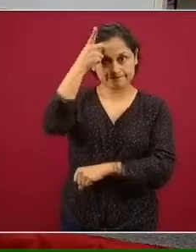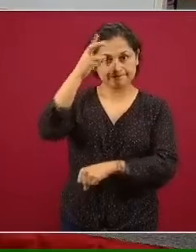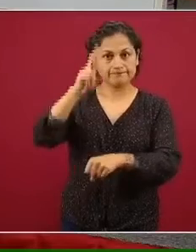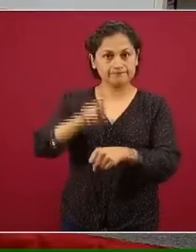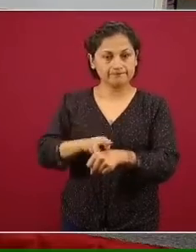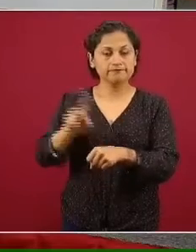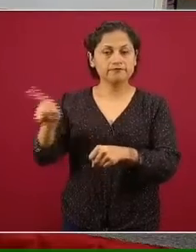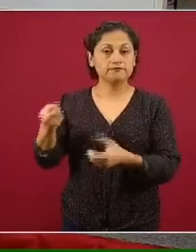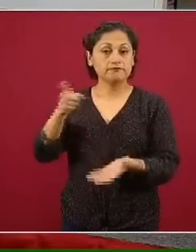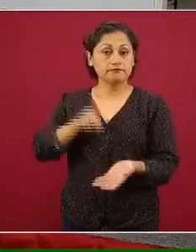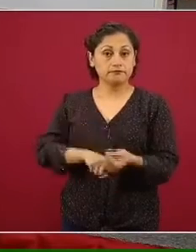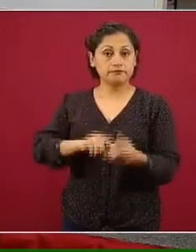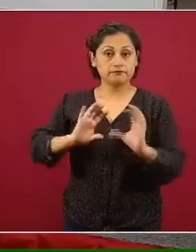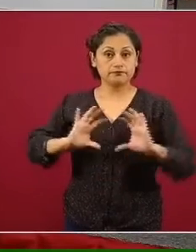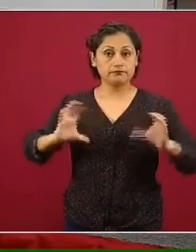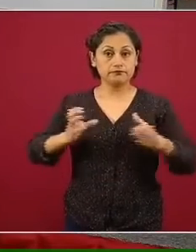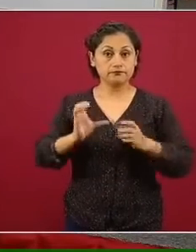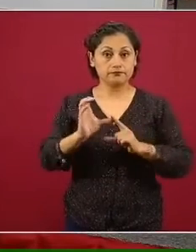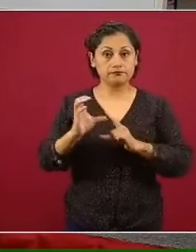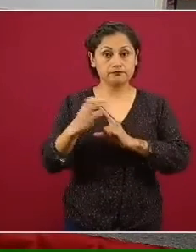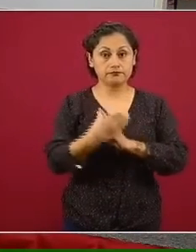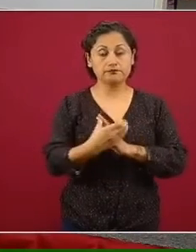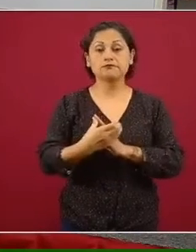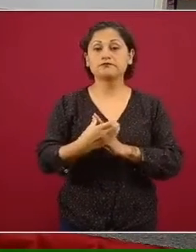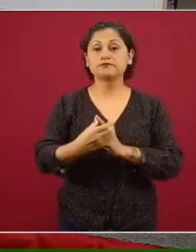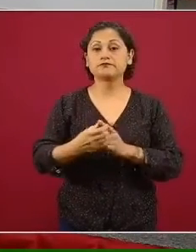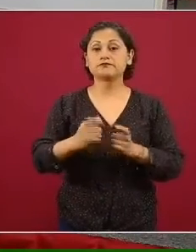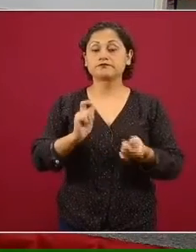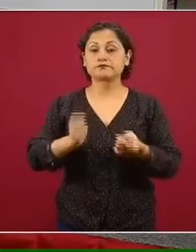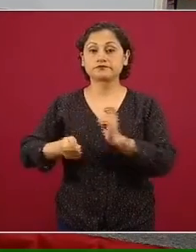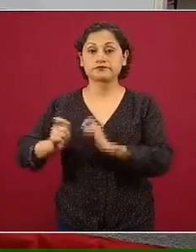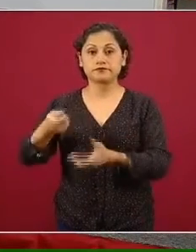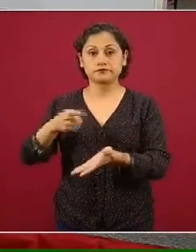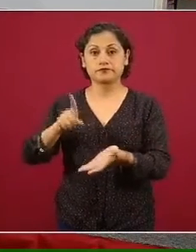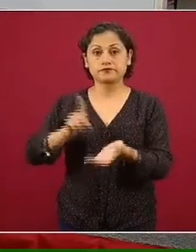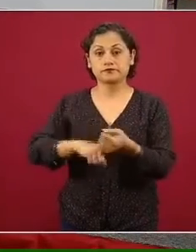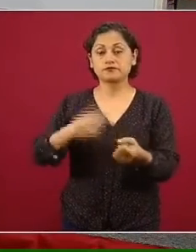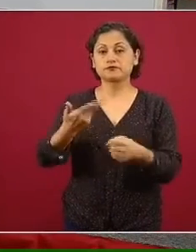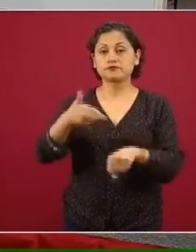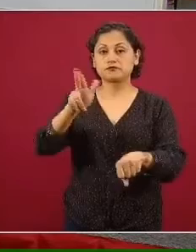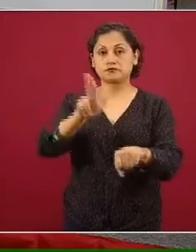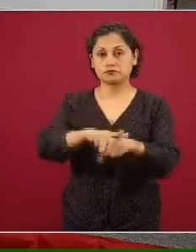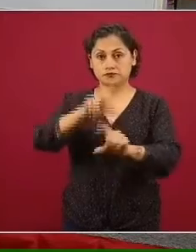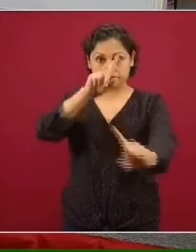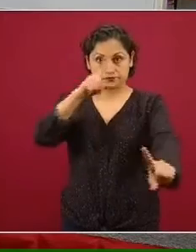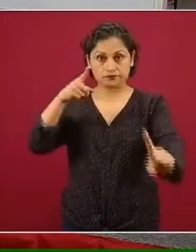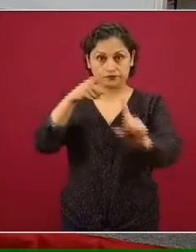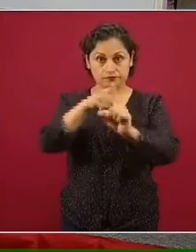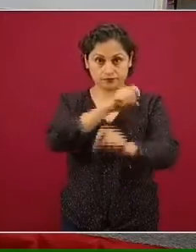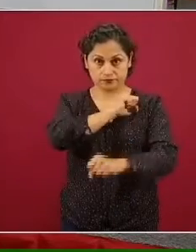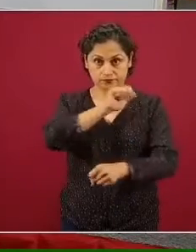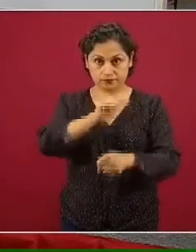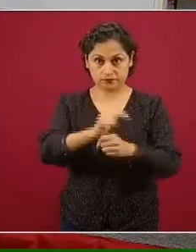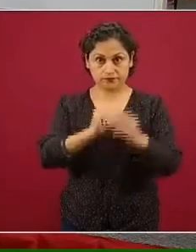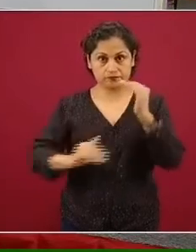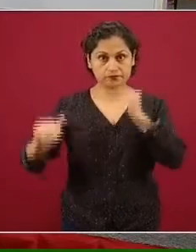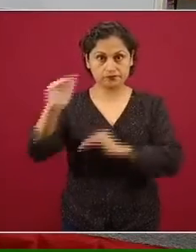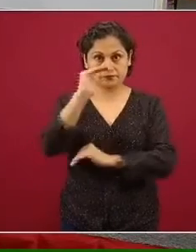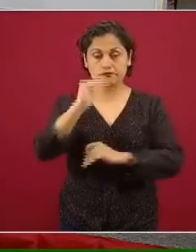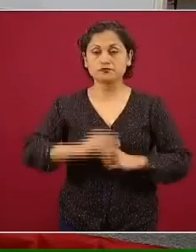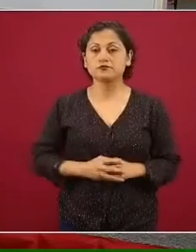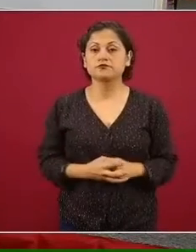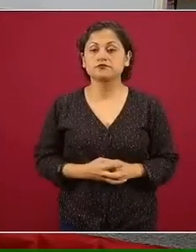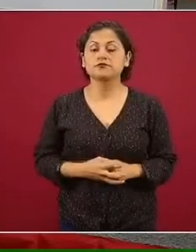Comisión Coordinadora de Institutos Nacionales de Salud y Hospitales de Alta Especialidad. Bienvenido, doctor Cava. Y